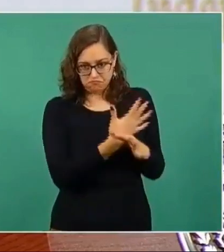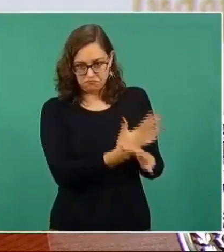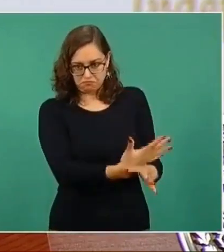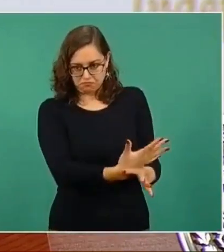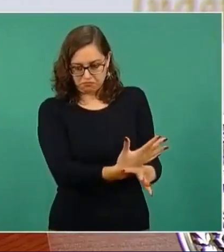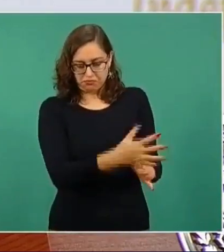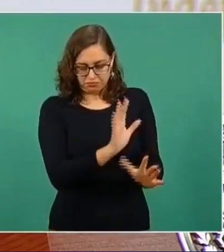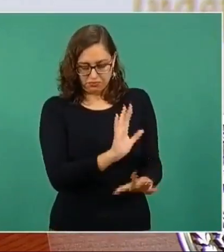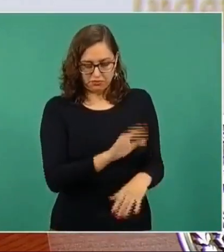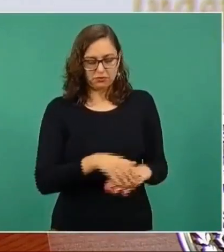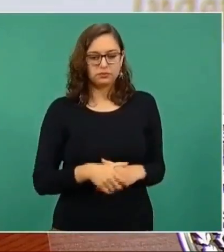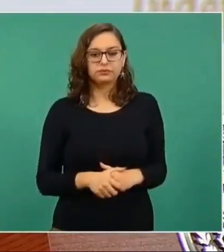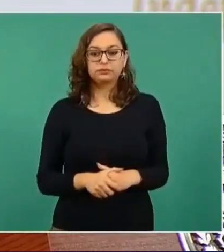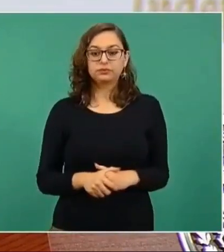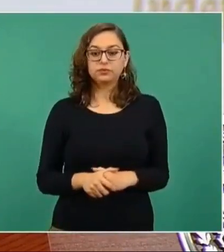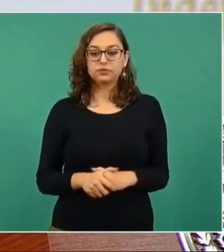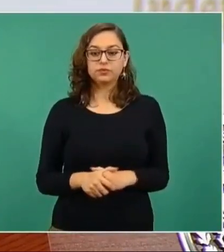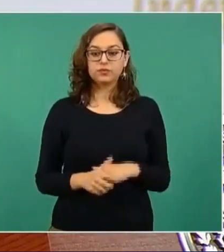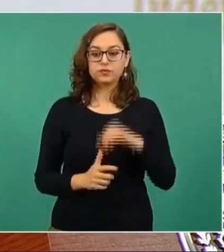que